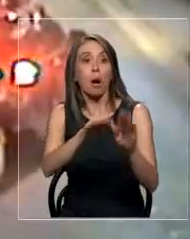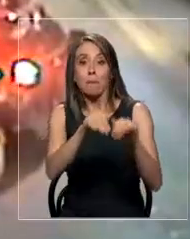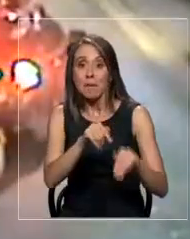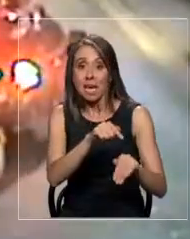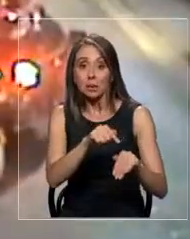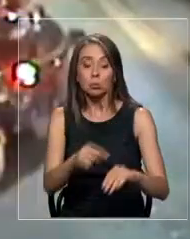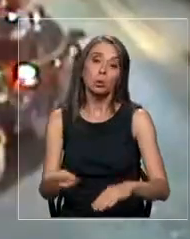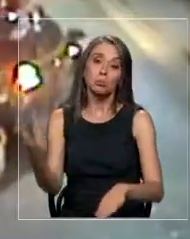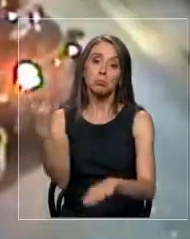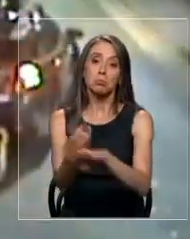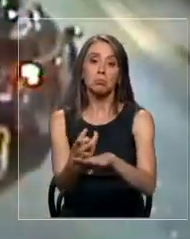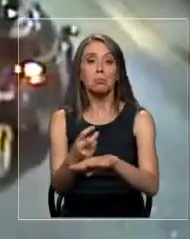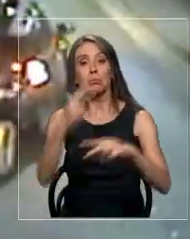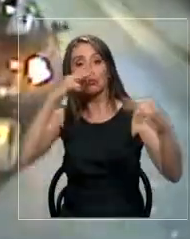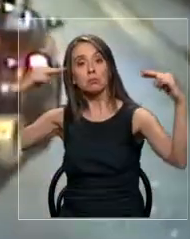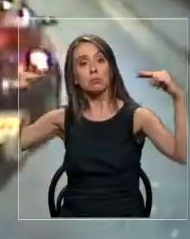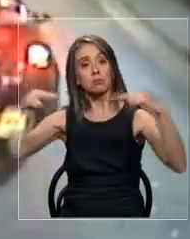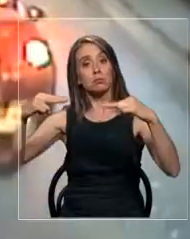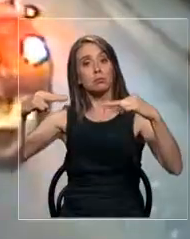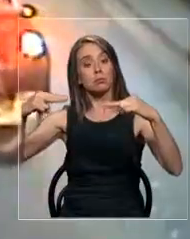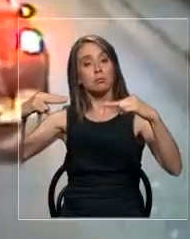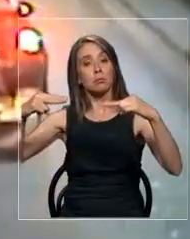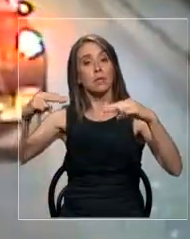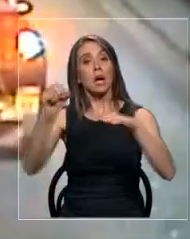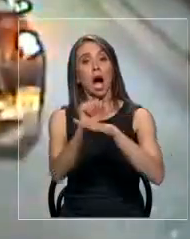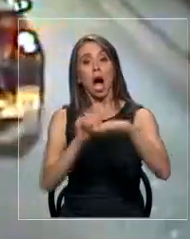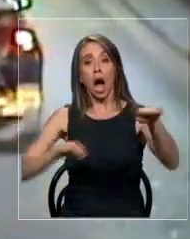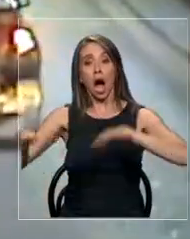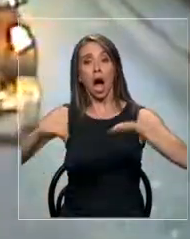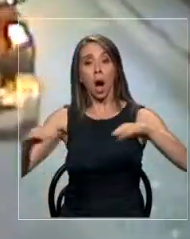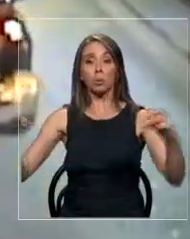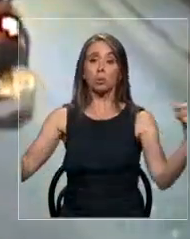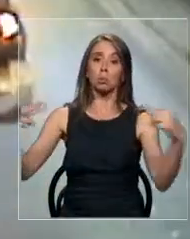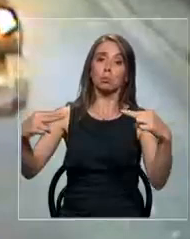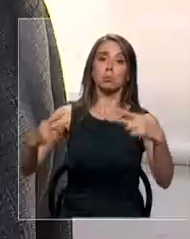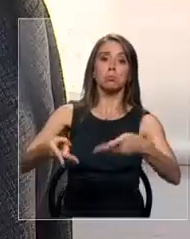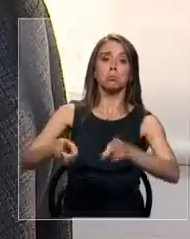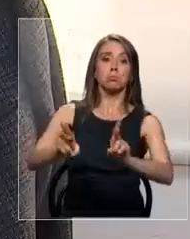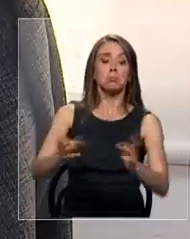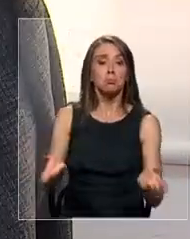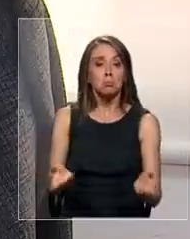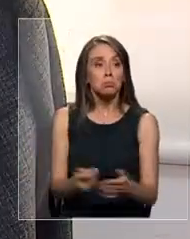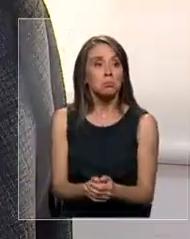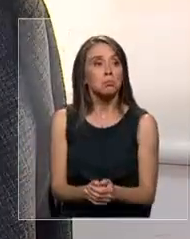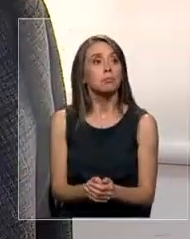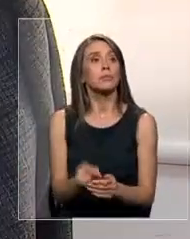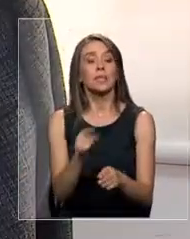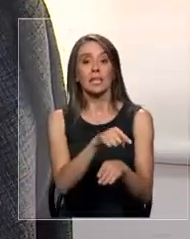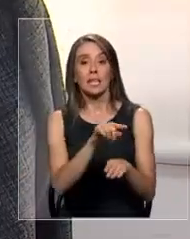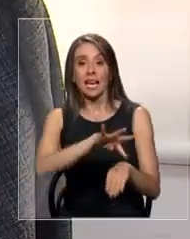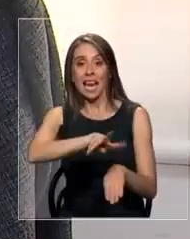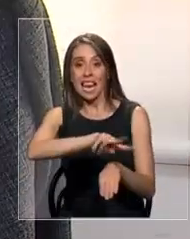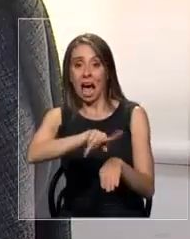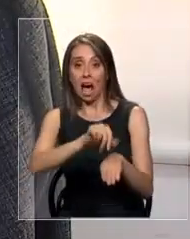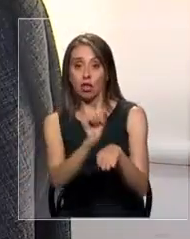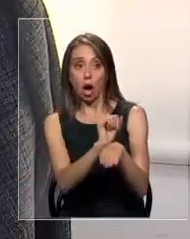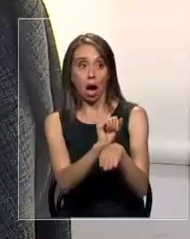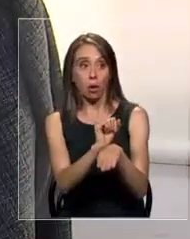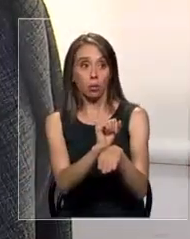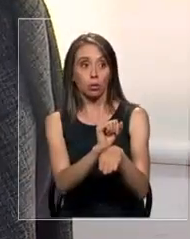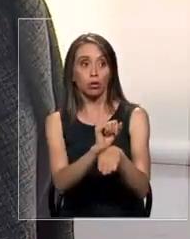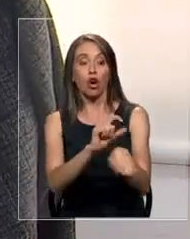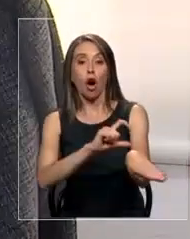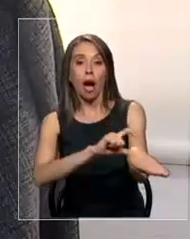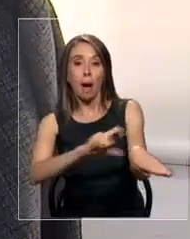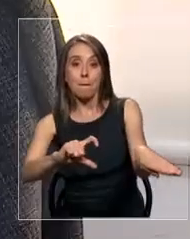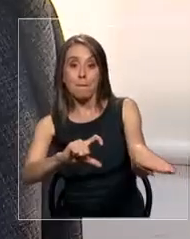hace de las suyas a vista y paciencia de todos en esta autopista. actúan con vehículos a los cuales se le ha desprendido la